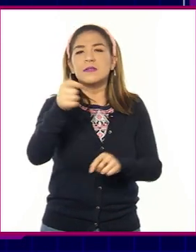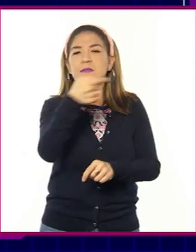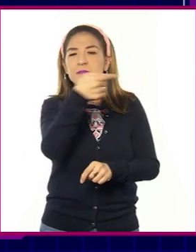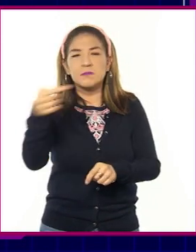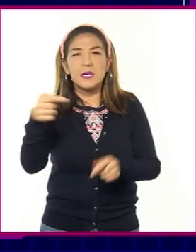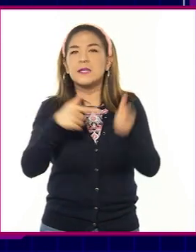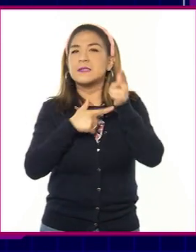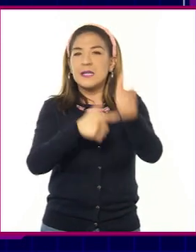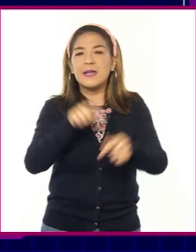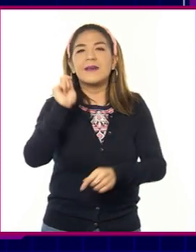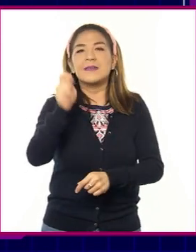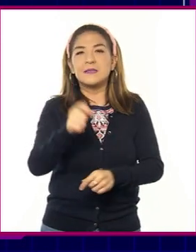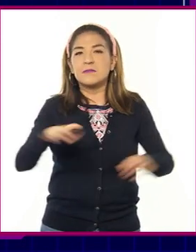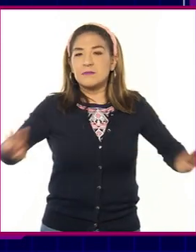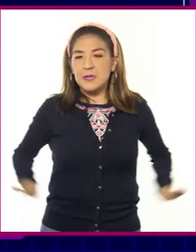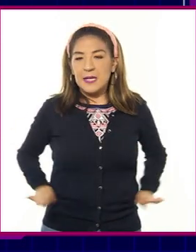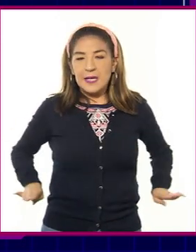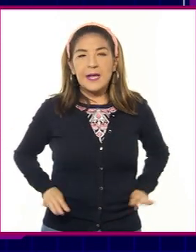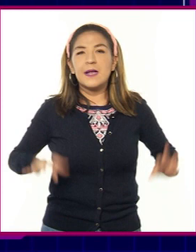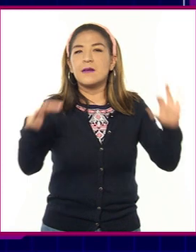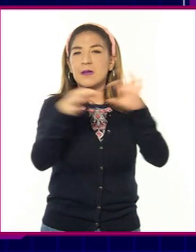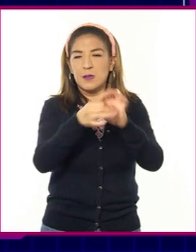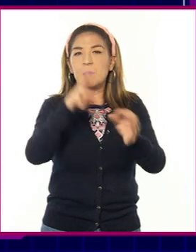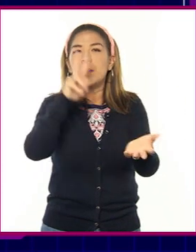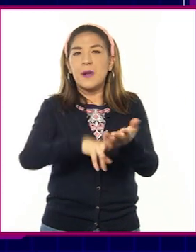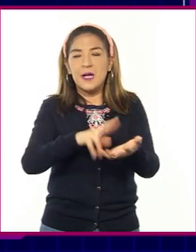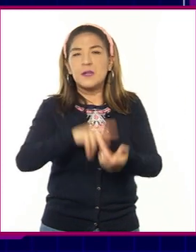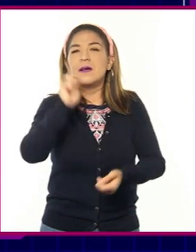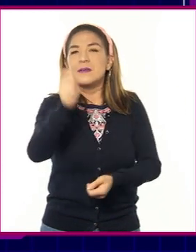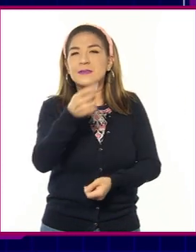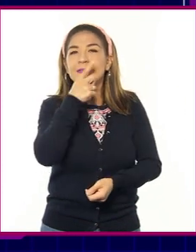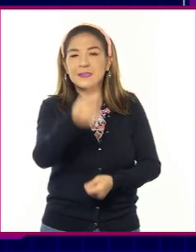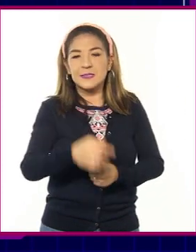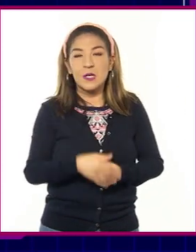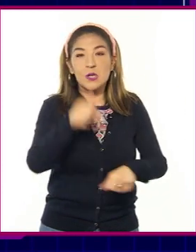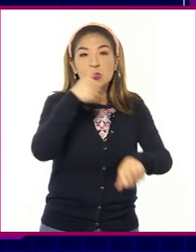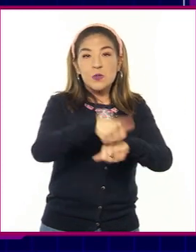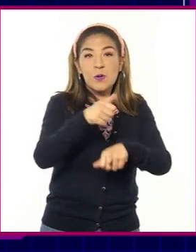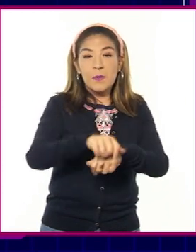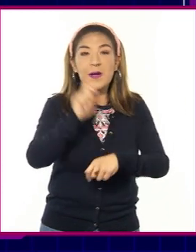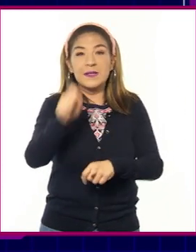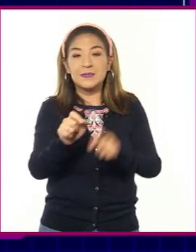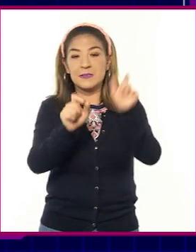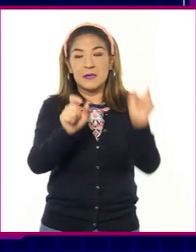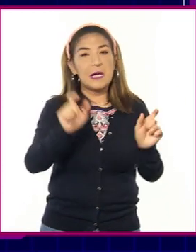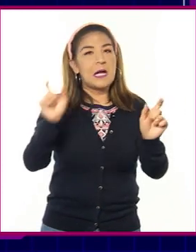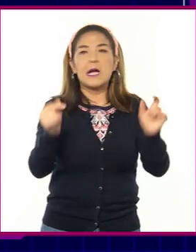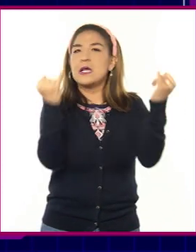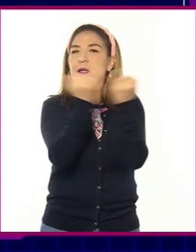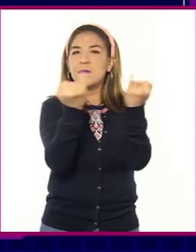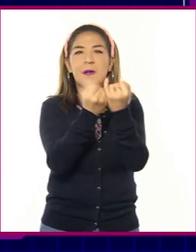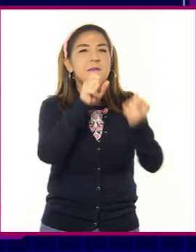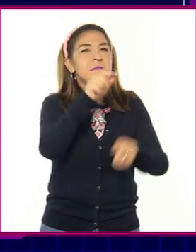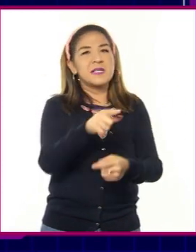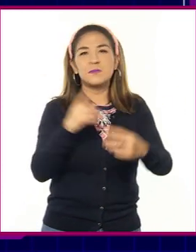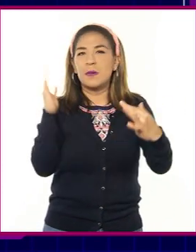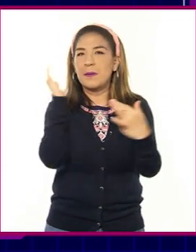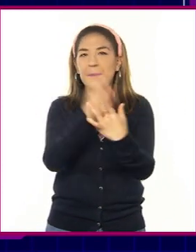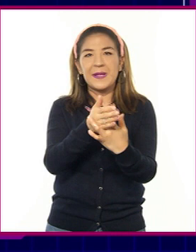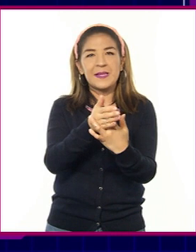su fundamento en una propiedad de las proporciones, la cual dice que el producto de los extremos es igual al producto de los